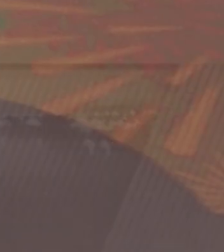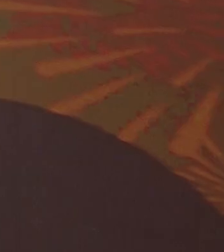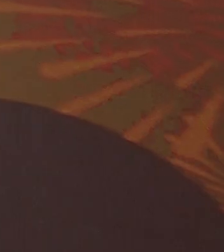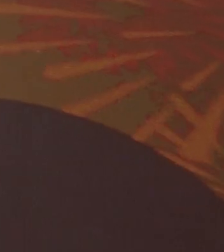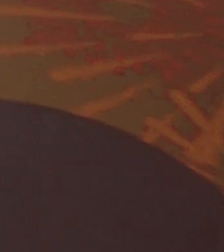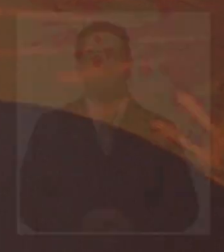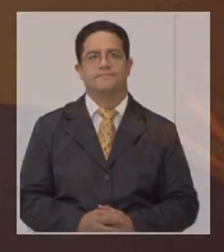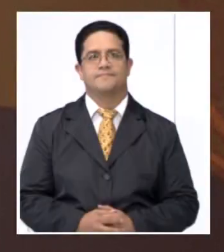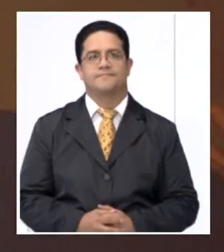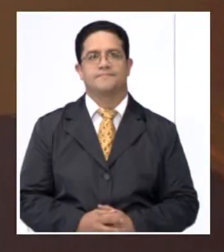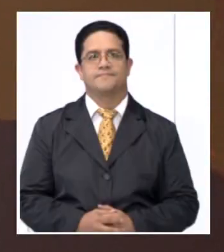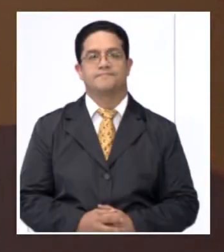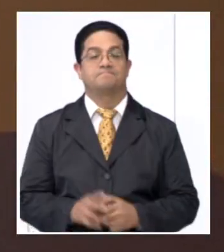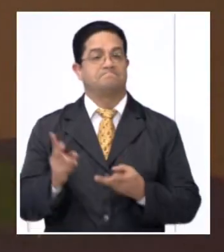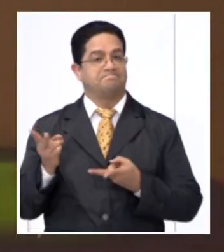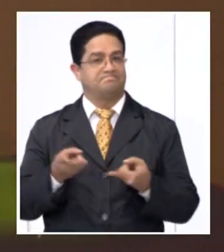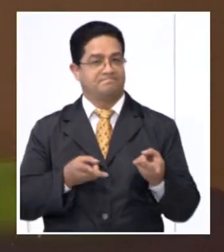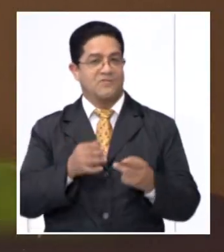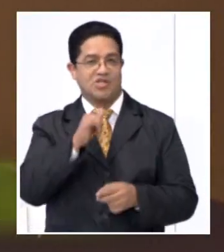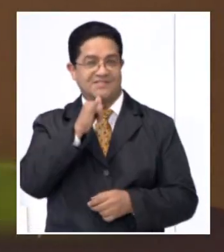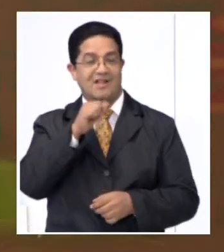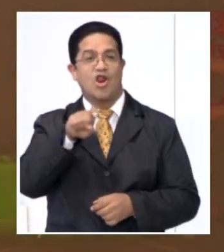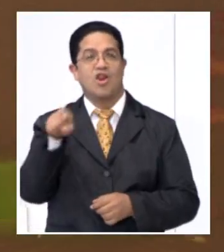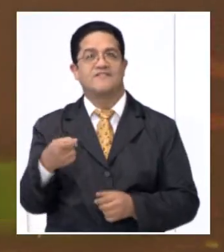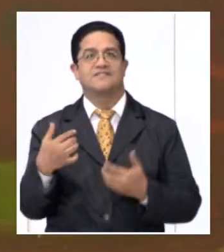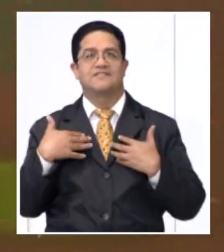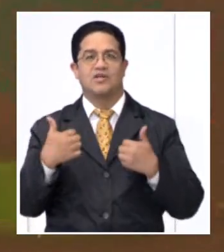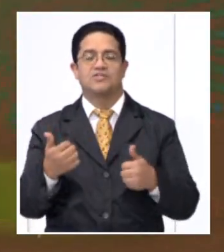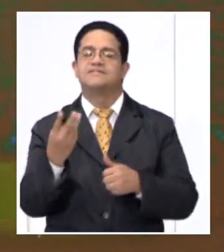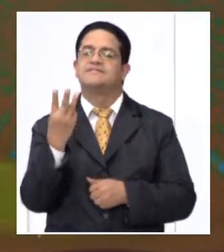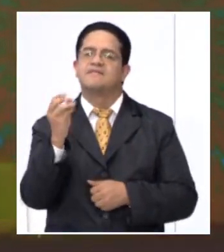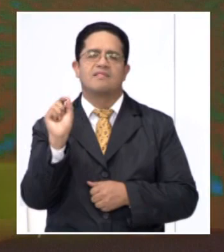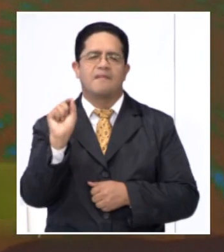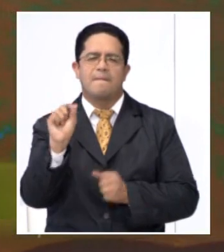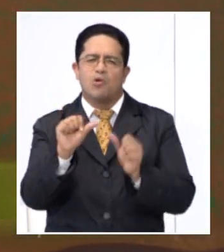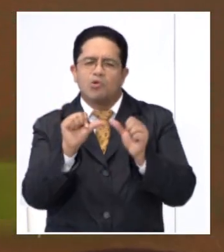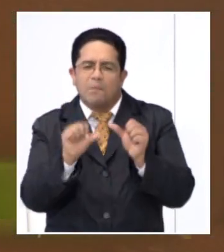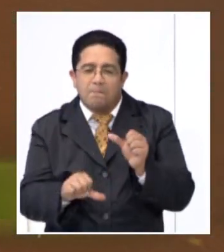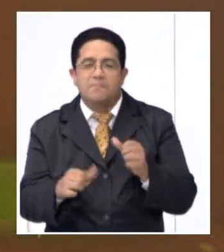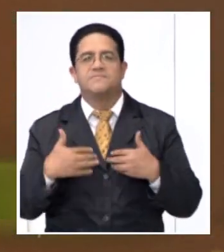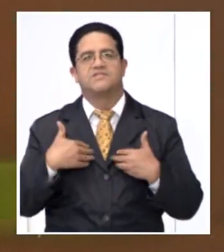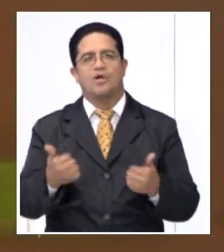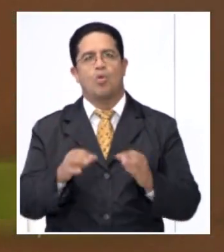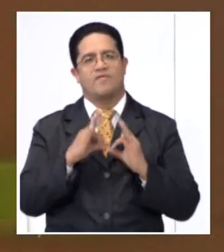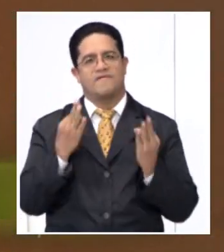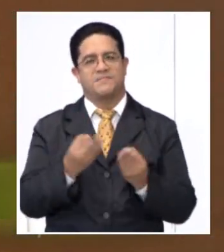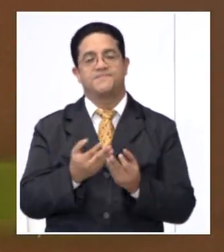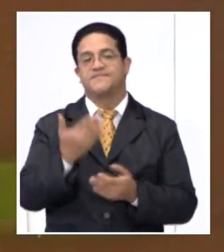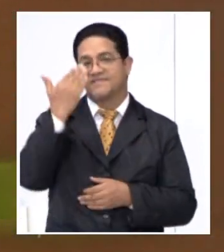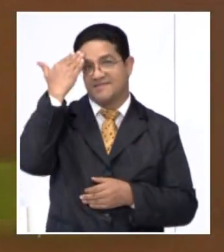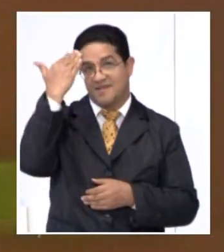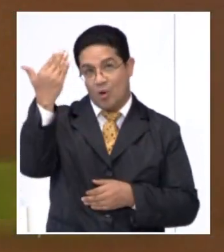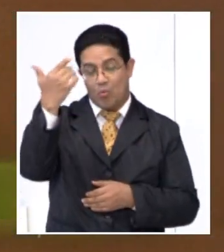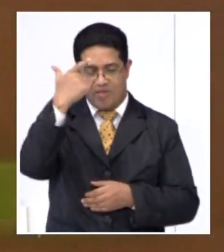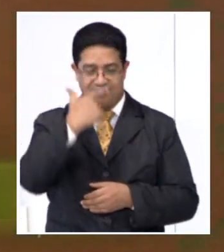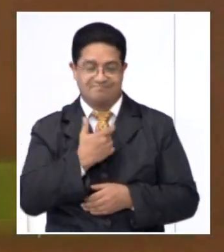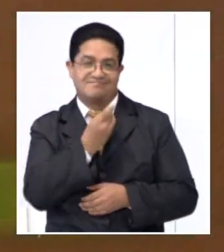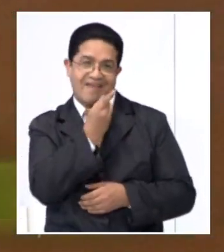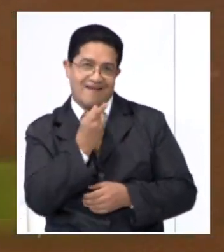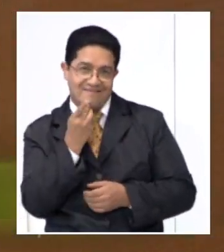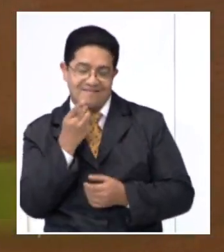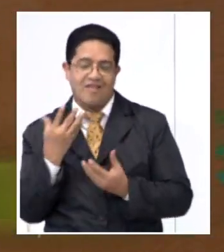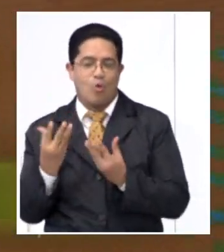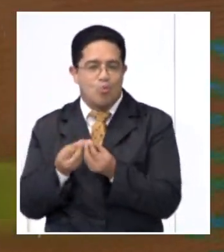Bienvenidos a Noticias Globovisión Salud, 30 minutos dedicados para el bienestar de toda la familia. Les saluda como siempre Daniela J. Salas en nombre de todo el